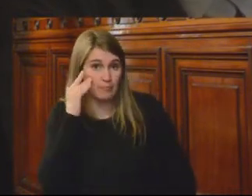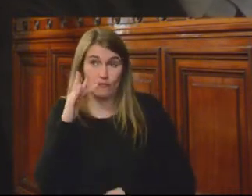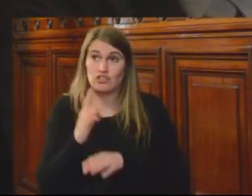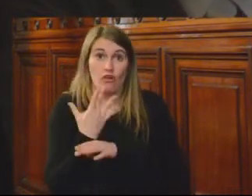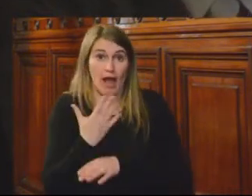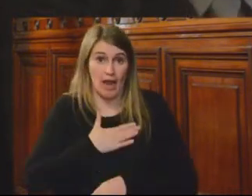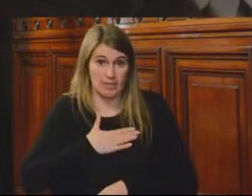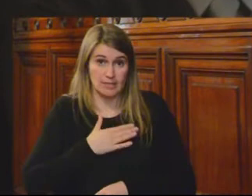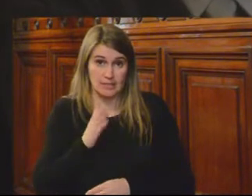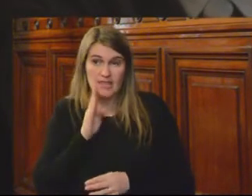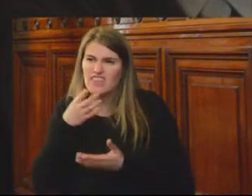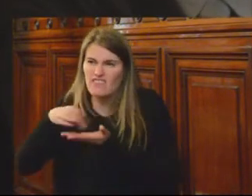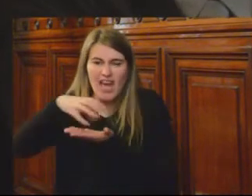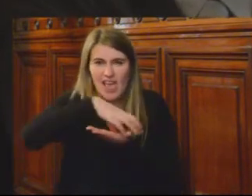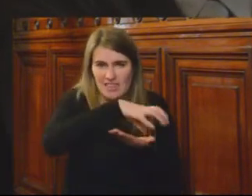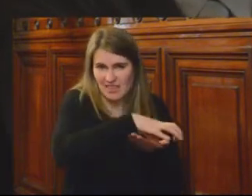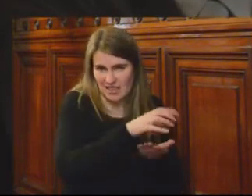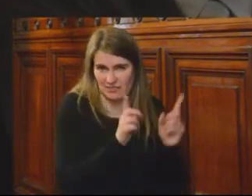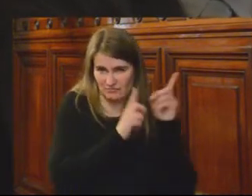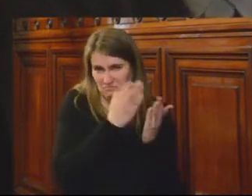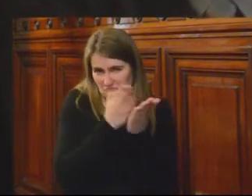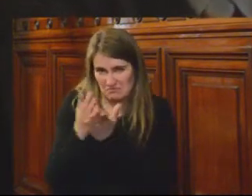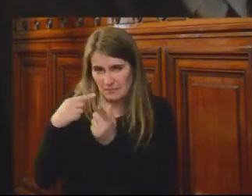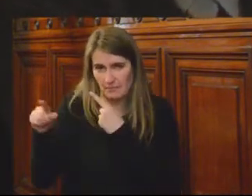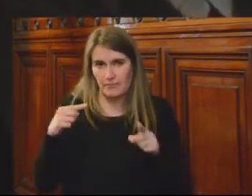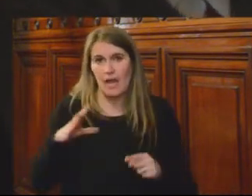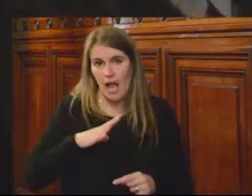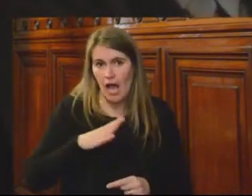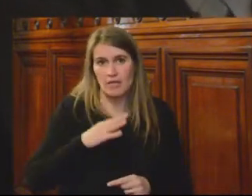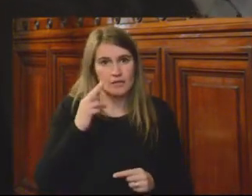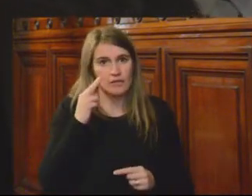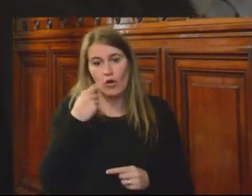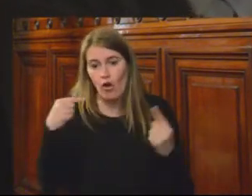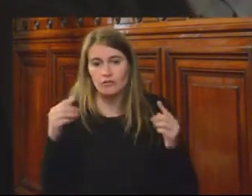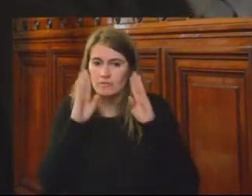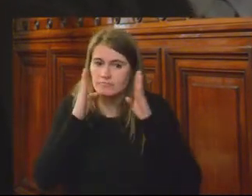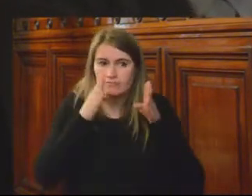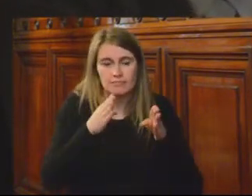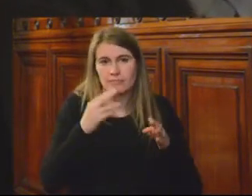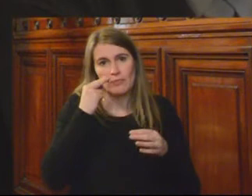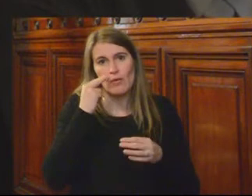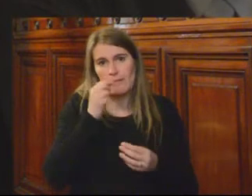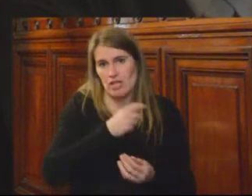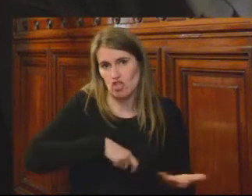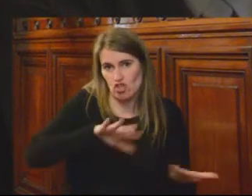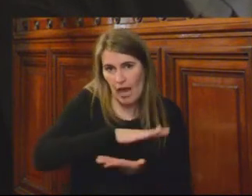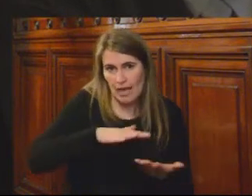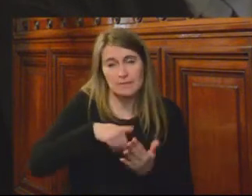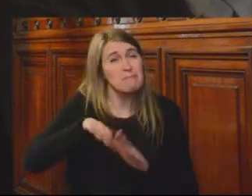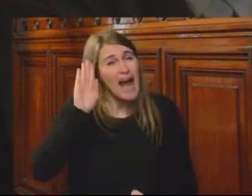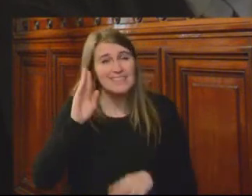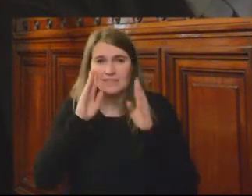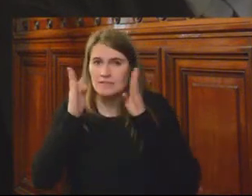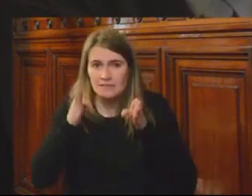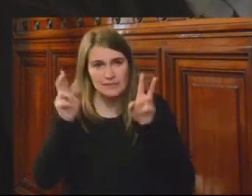del conocimiento, altamente sensibilizados con las causas y problemas sociales, formados académicamente y vinculados a los temas de derechos humanos.